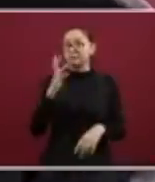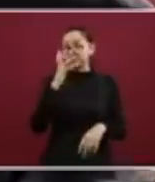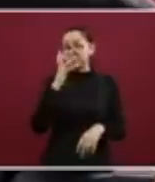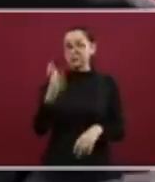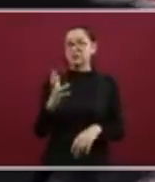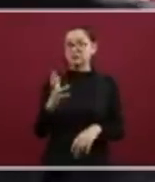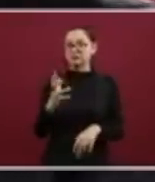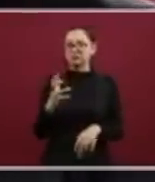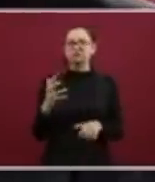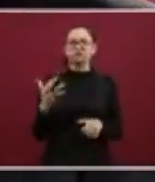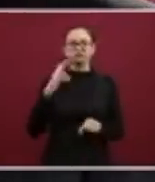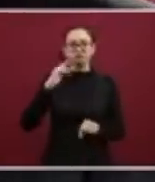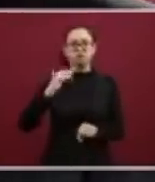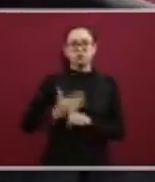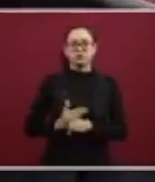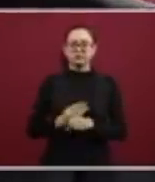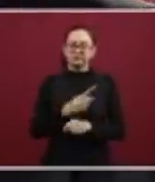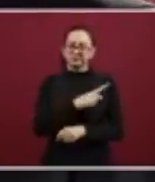con responsabilidad,